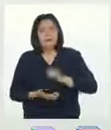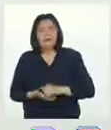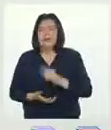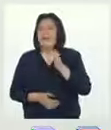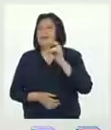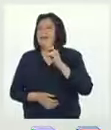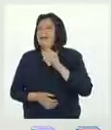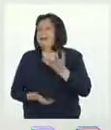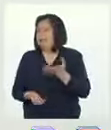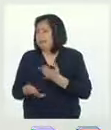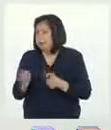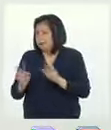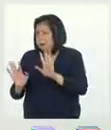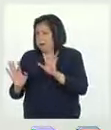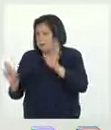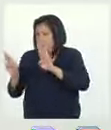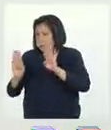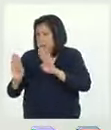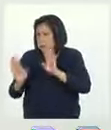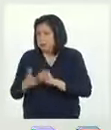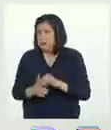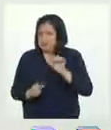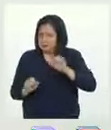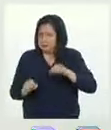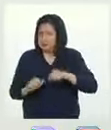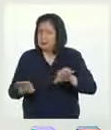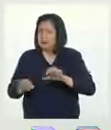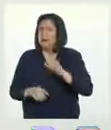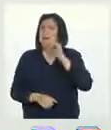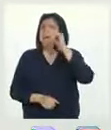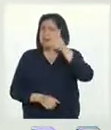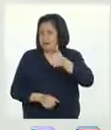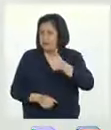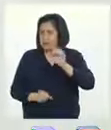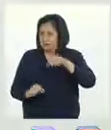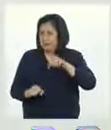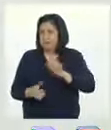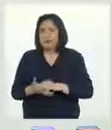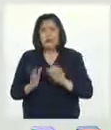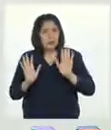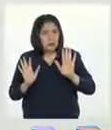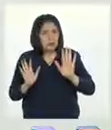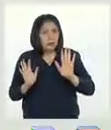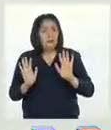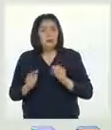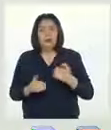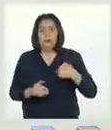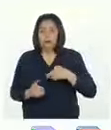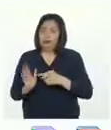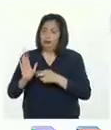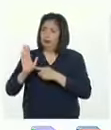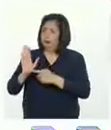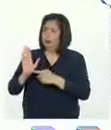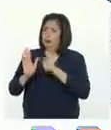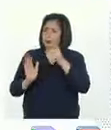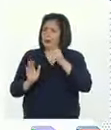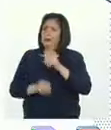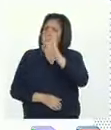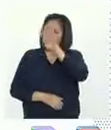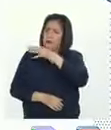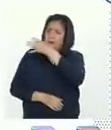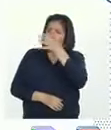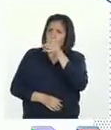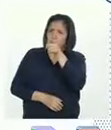Efectivamente, Patricia, pero no te preocupes, que eso lo haremos mañana. De todas formas, quería mostrarles este